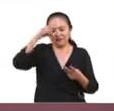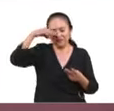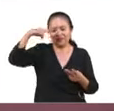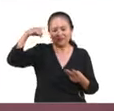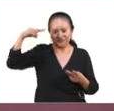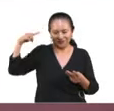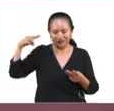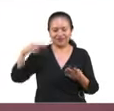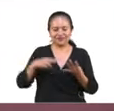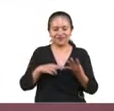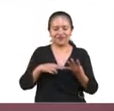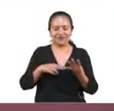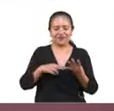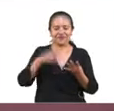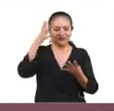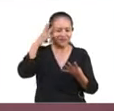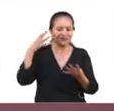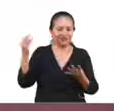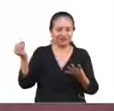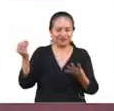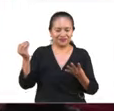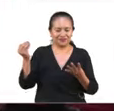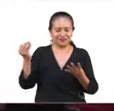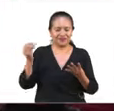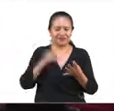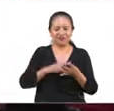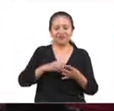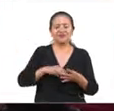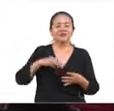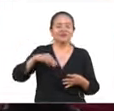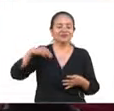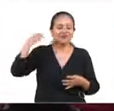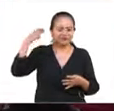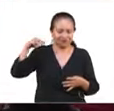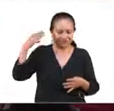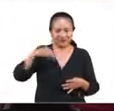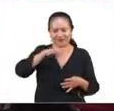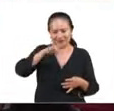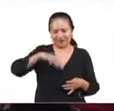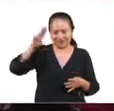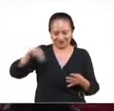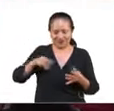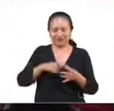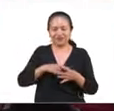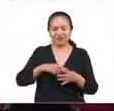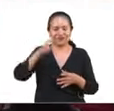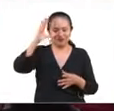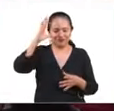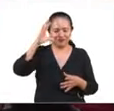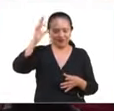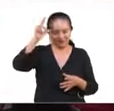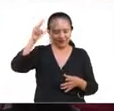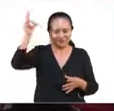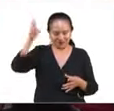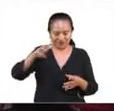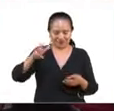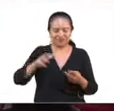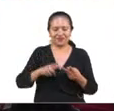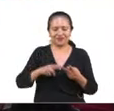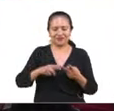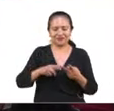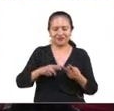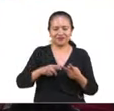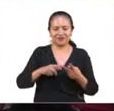Nayarit, de Colima, de Michoacán, de Hidalgo,